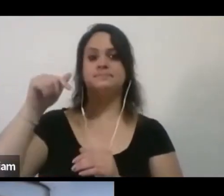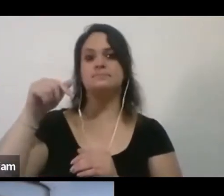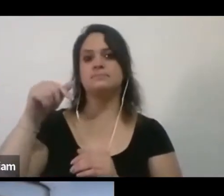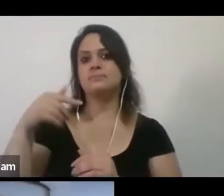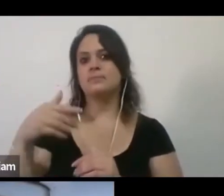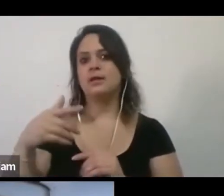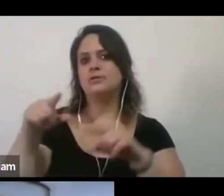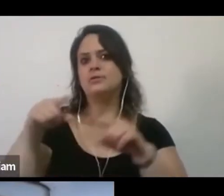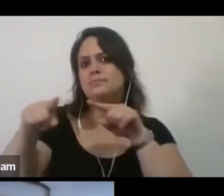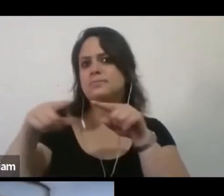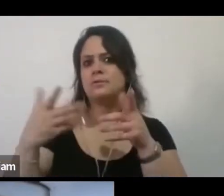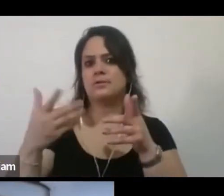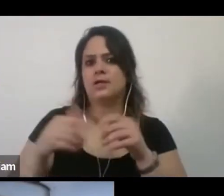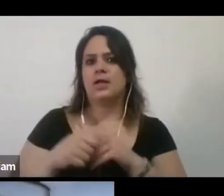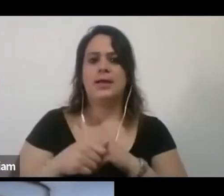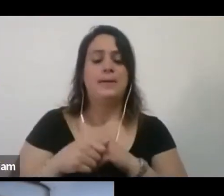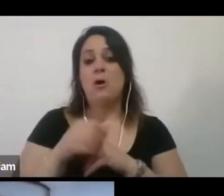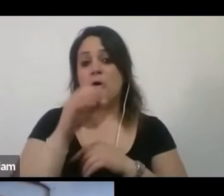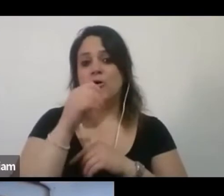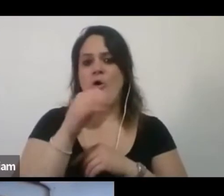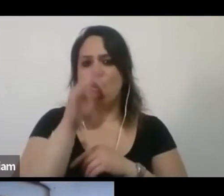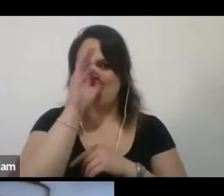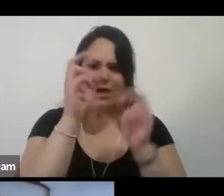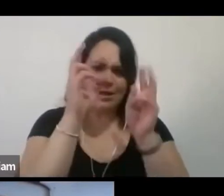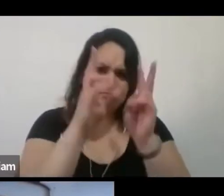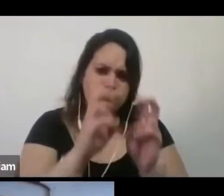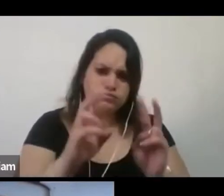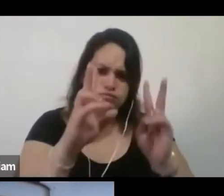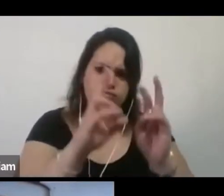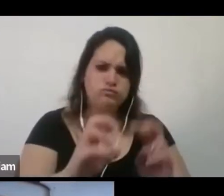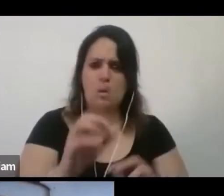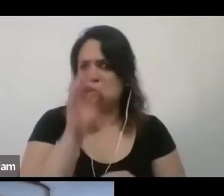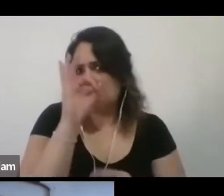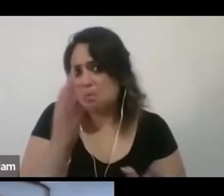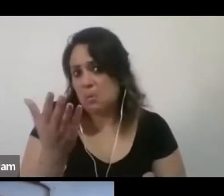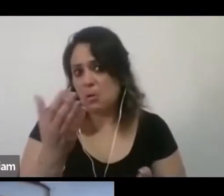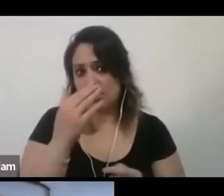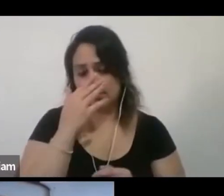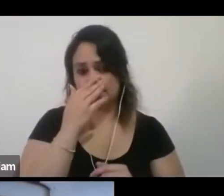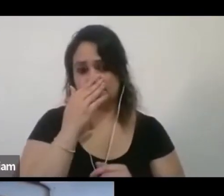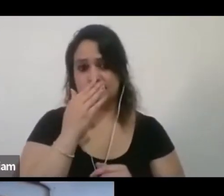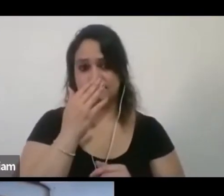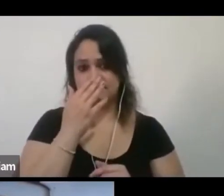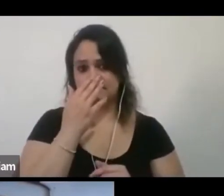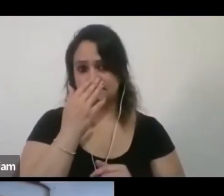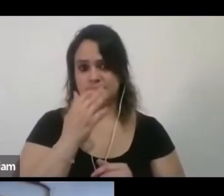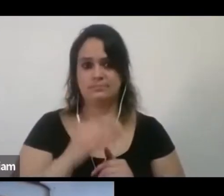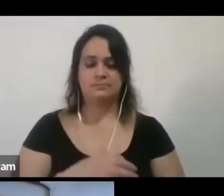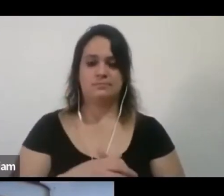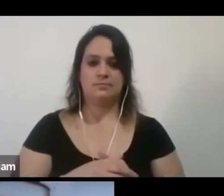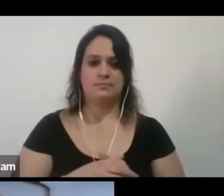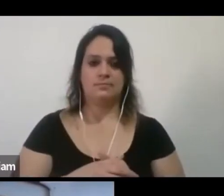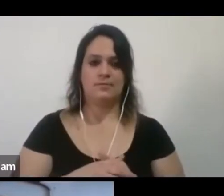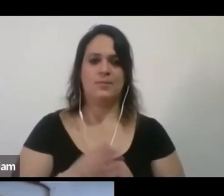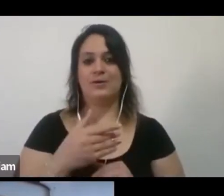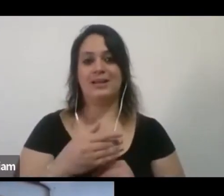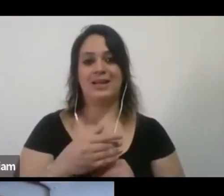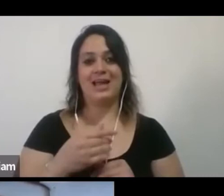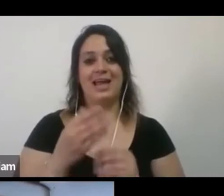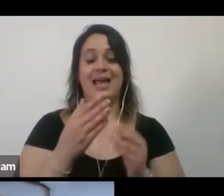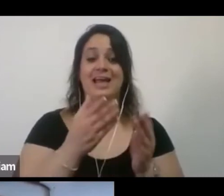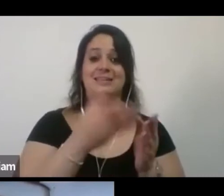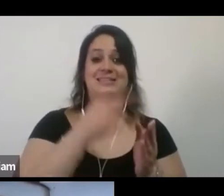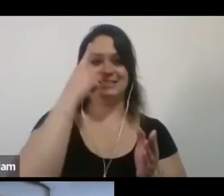pero no era un ámbito que yo había explorado mucho en la universidad, ¿sí? Porque nosotros teníamos sí la cátedra de psicología jurídica,